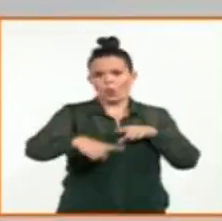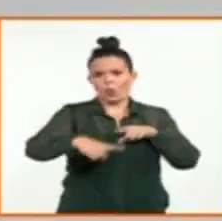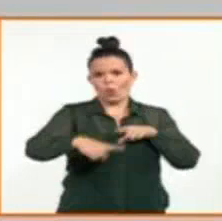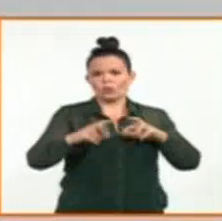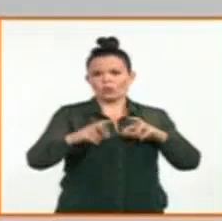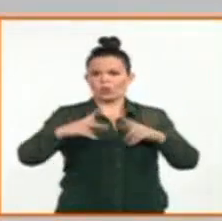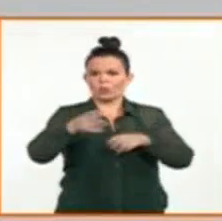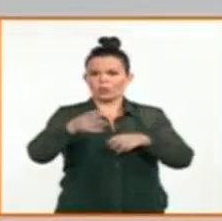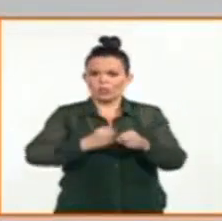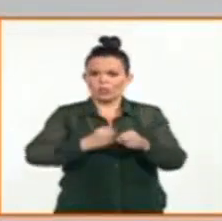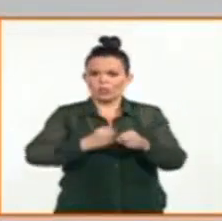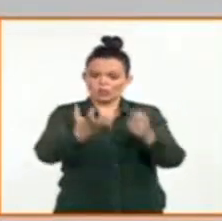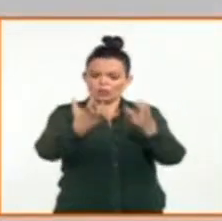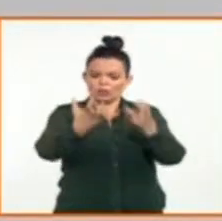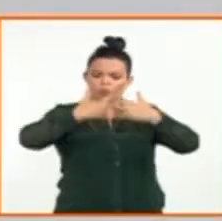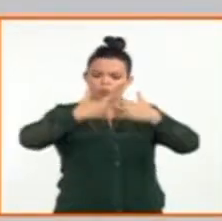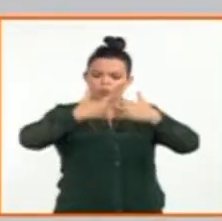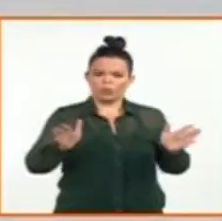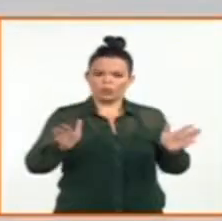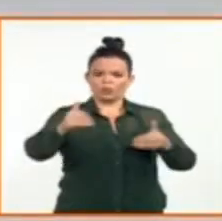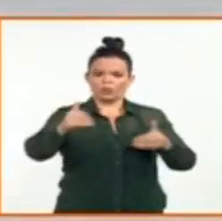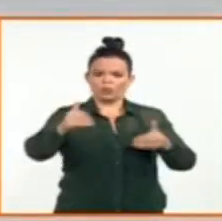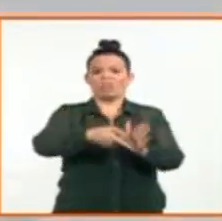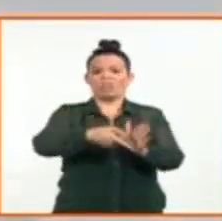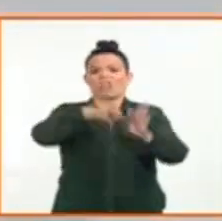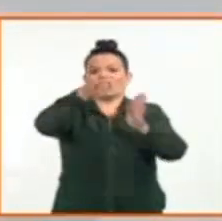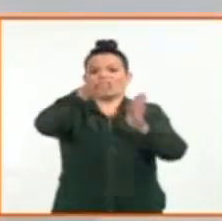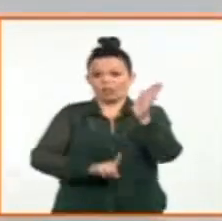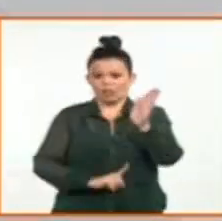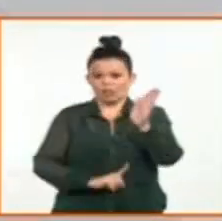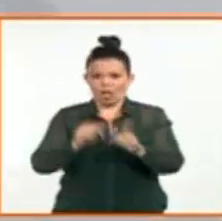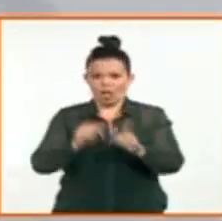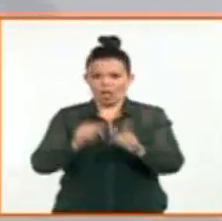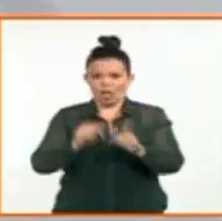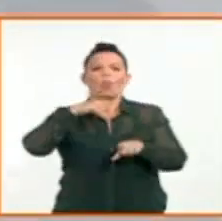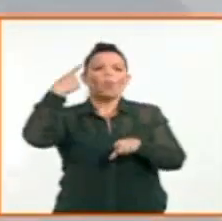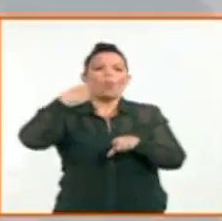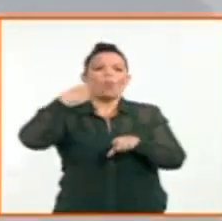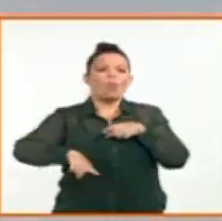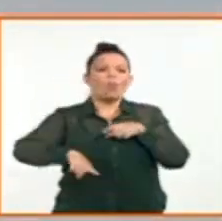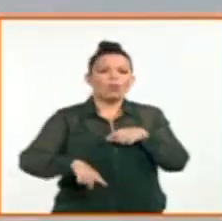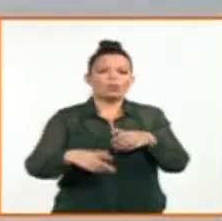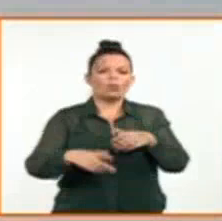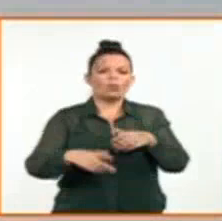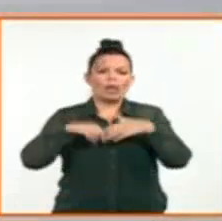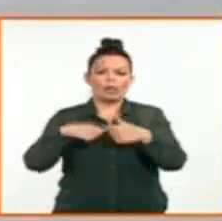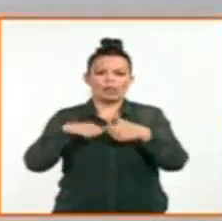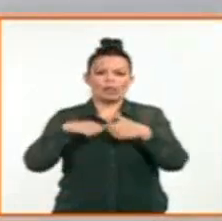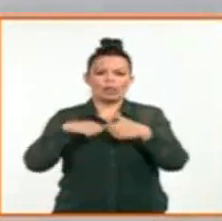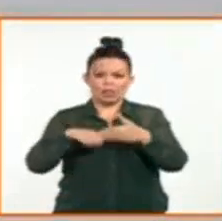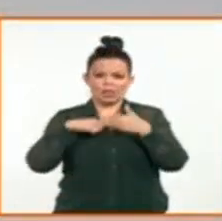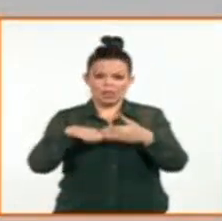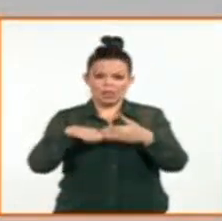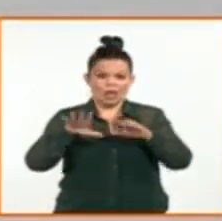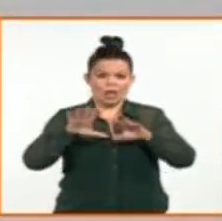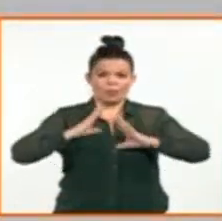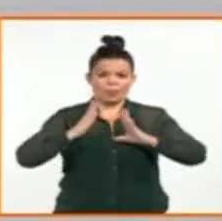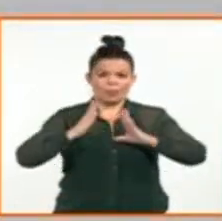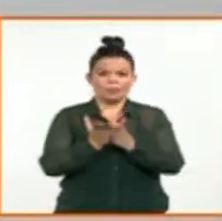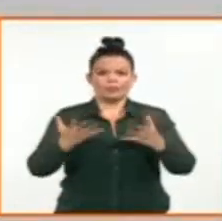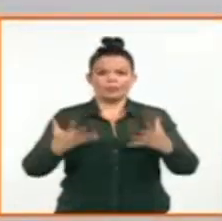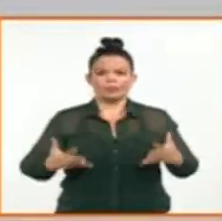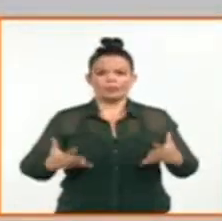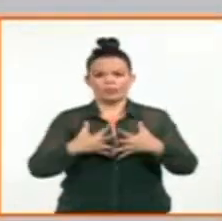que son de bronce. Y hay un vínculo muy importante también en lo relacionado con las combinadas